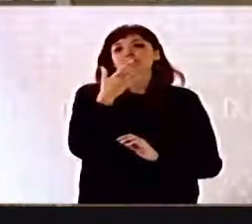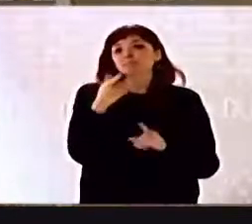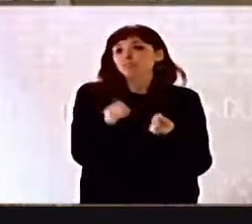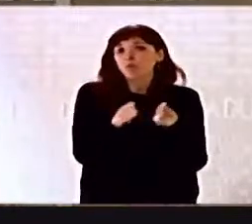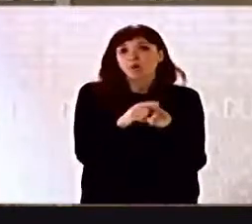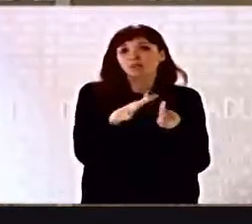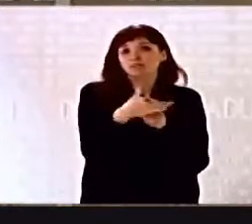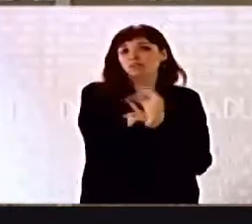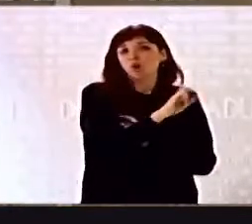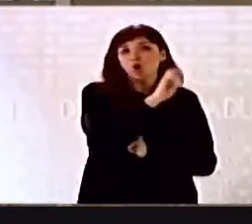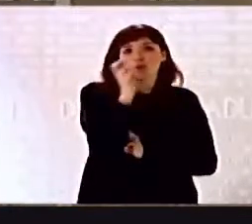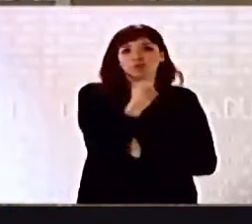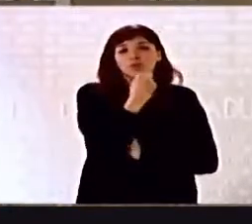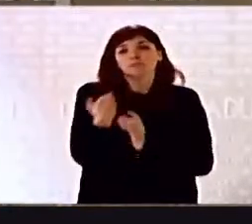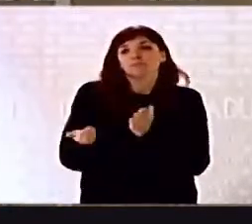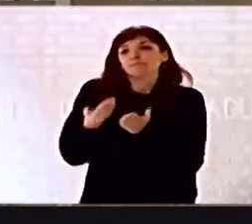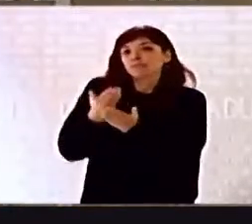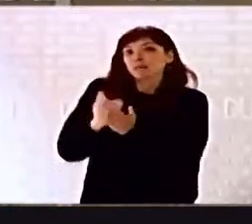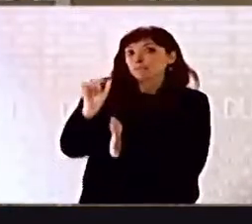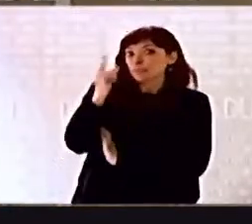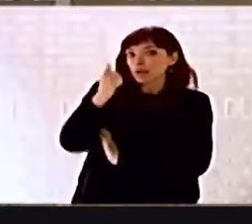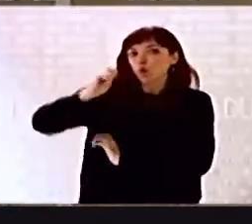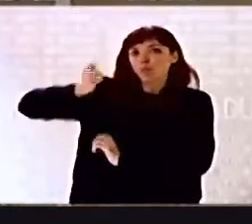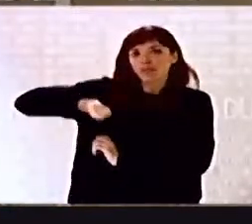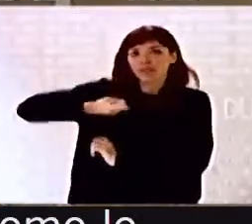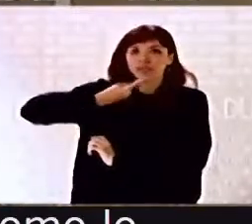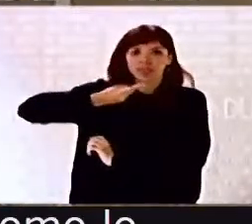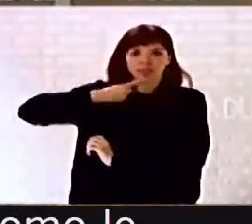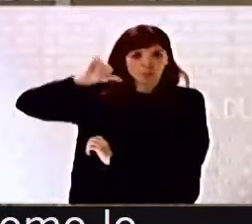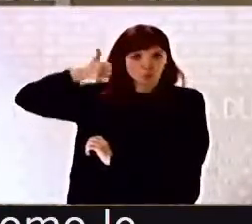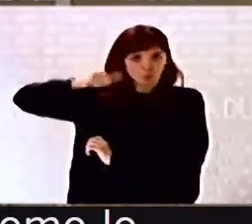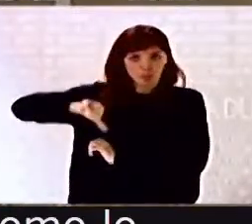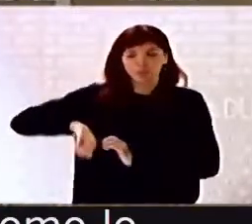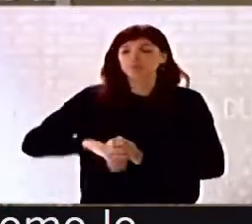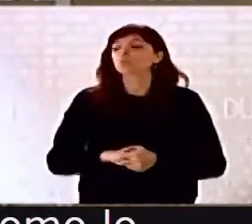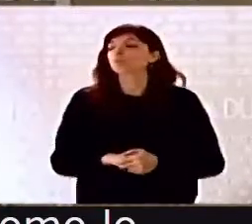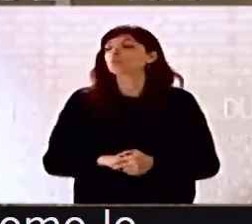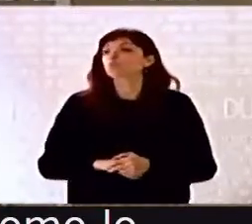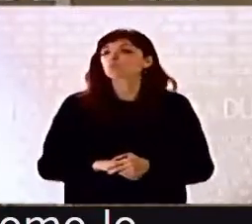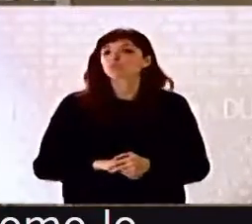casos, solicitaremos la ratificación judicial, evidentemente.